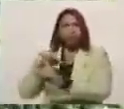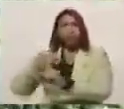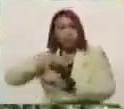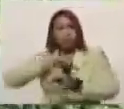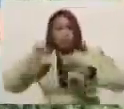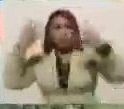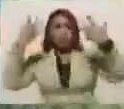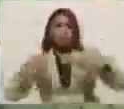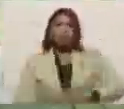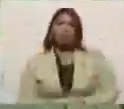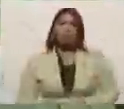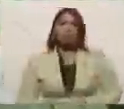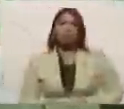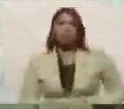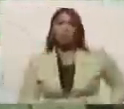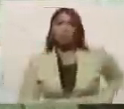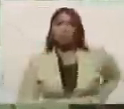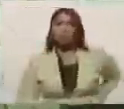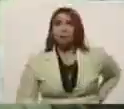logramos.